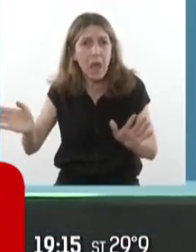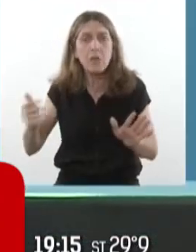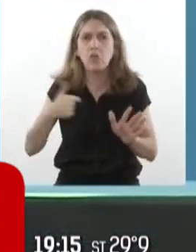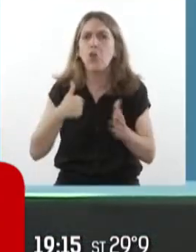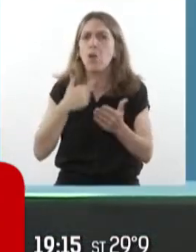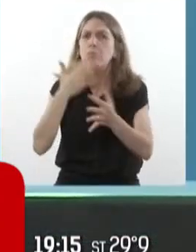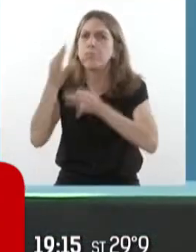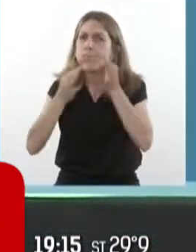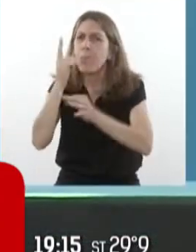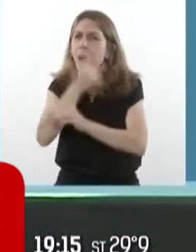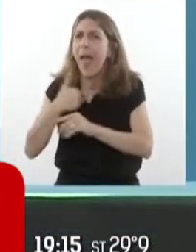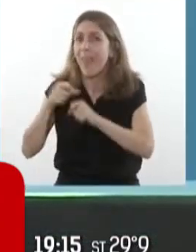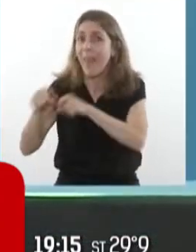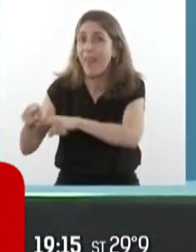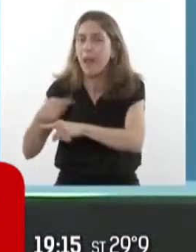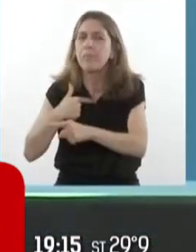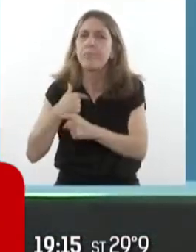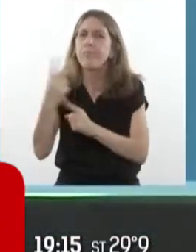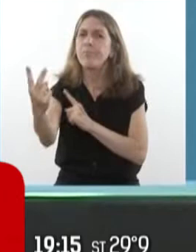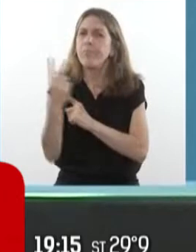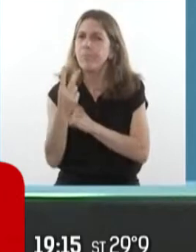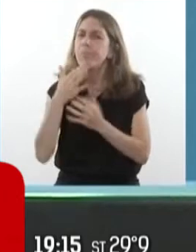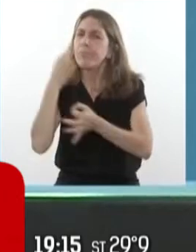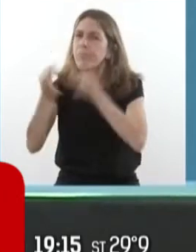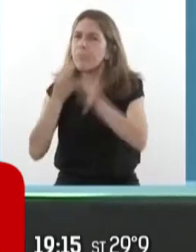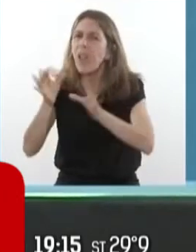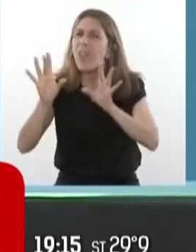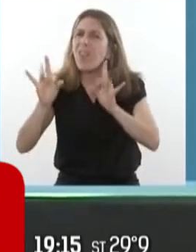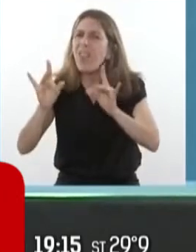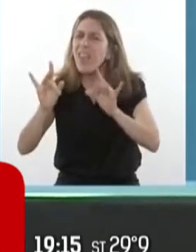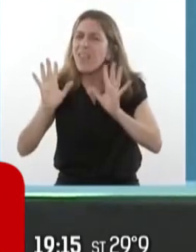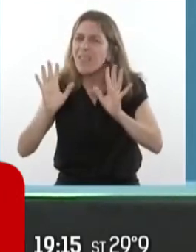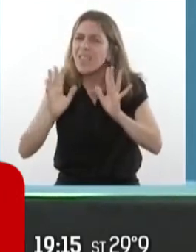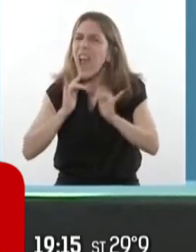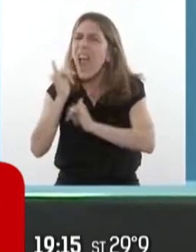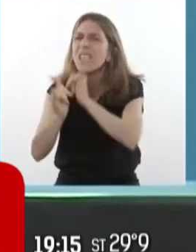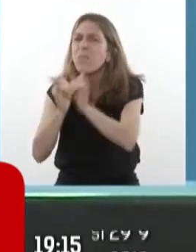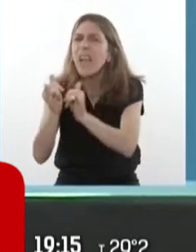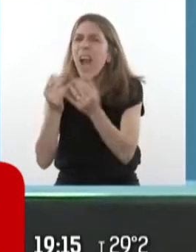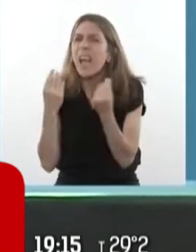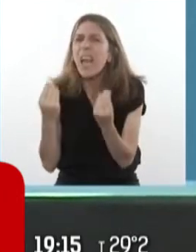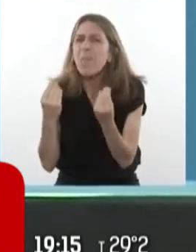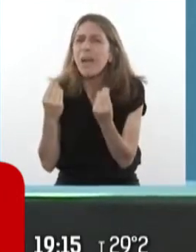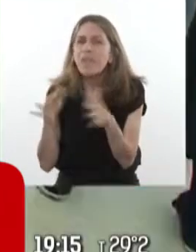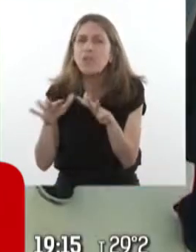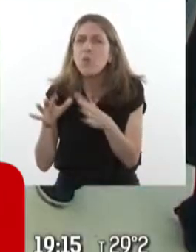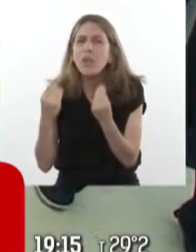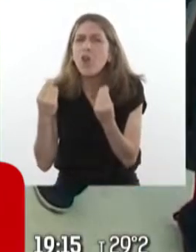padre, es muy difícil poder explicarle lo que pasó. Es definitivamente